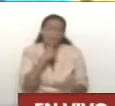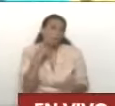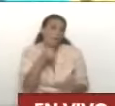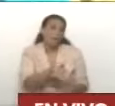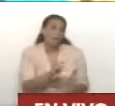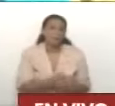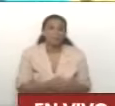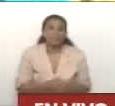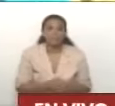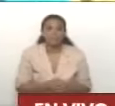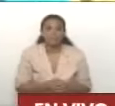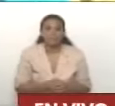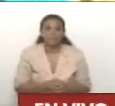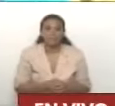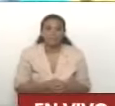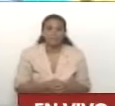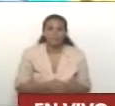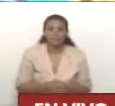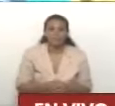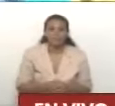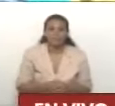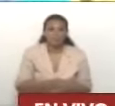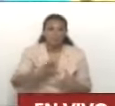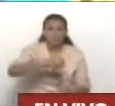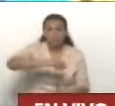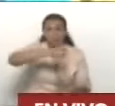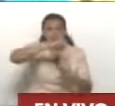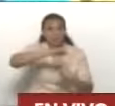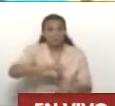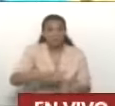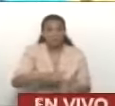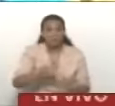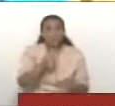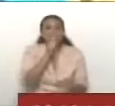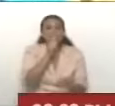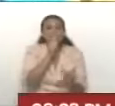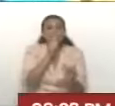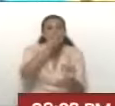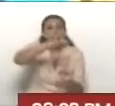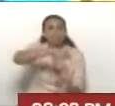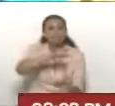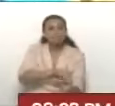Blanco. Era un títere, pero detrás, ¿quién estaba del títere?